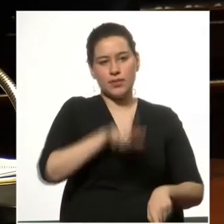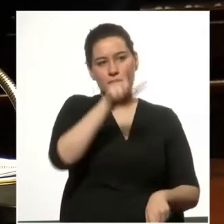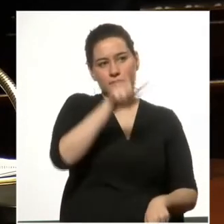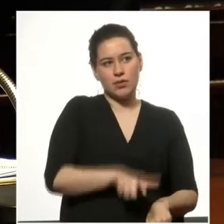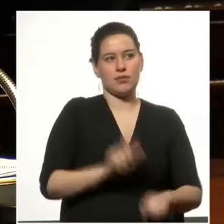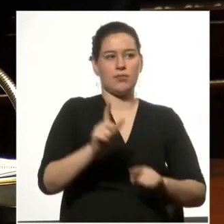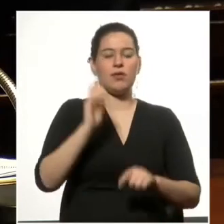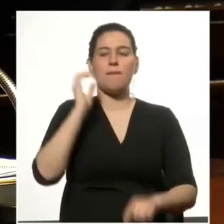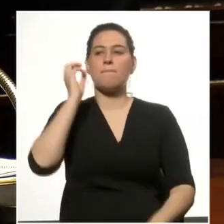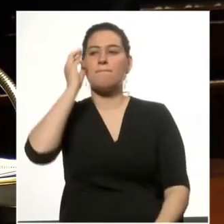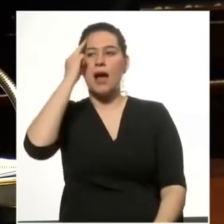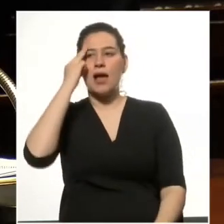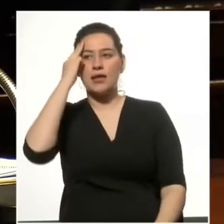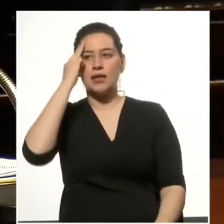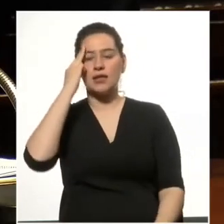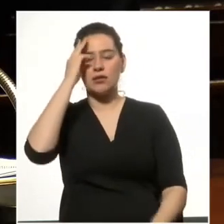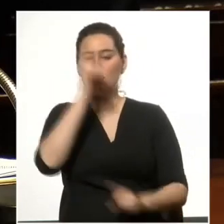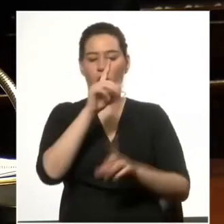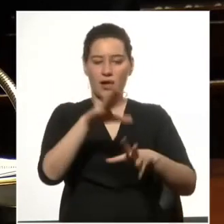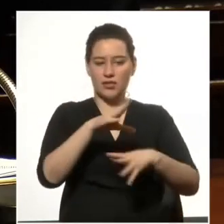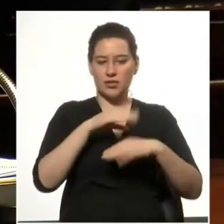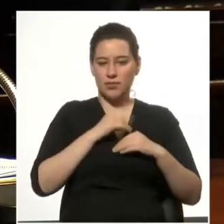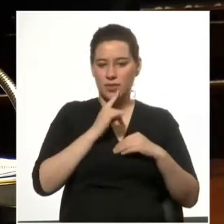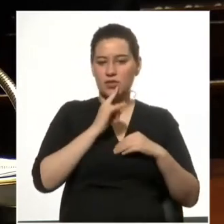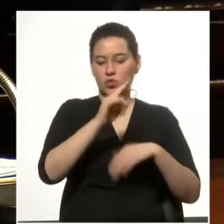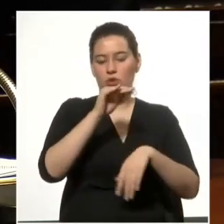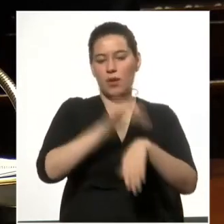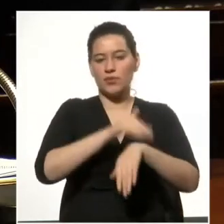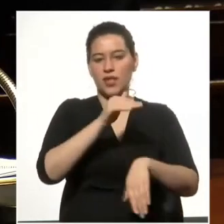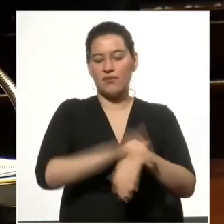Ríos, en lugar de hacerse cargo.